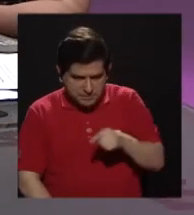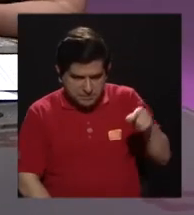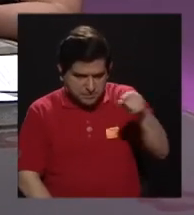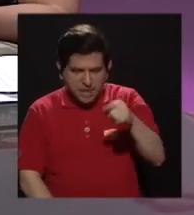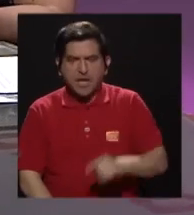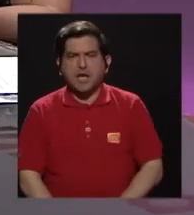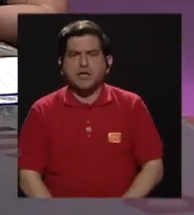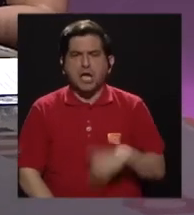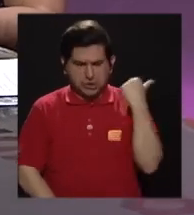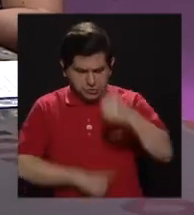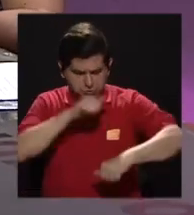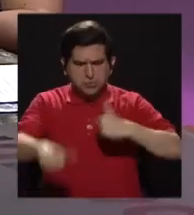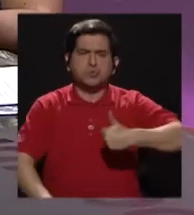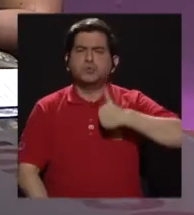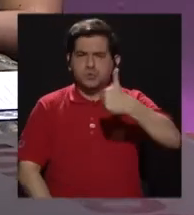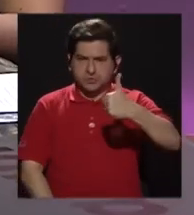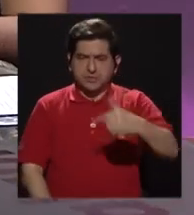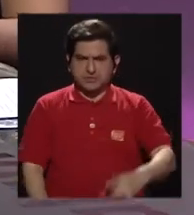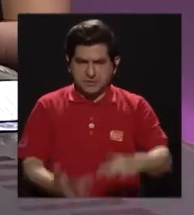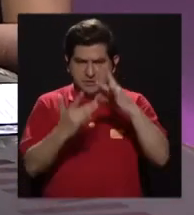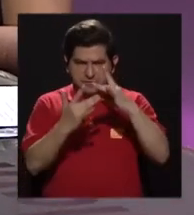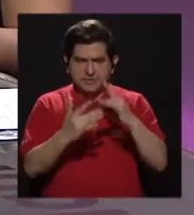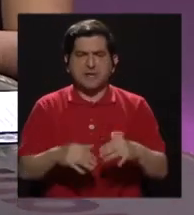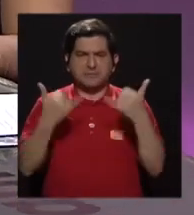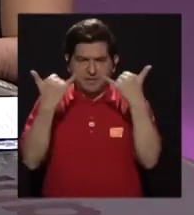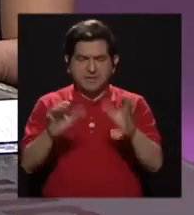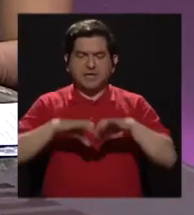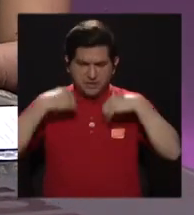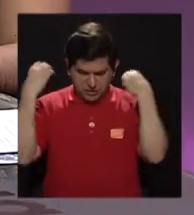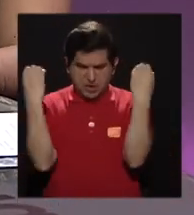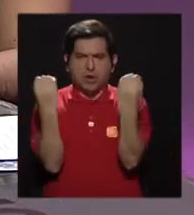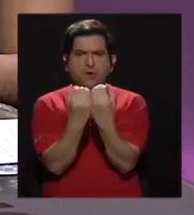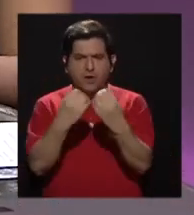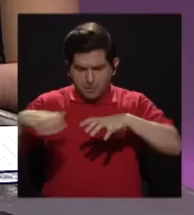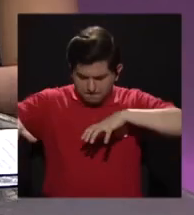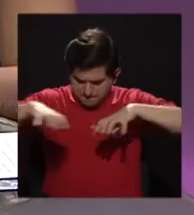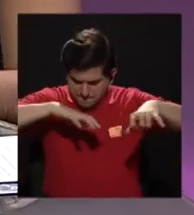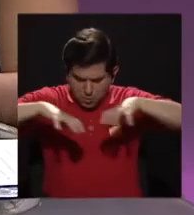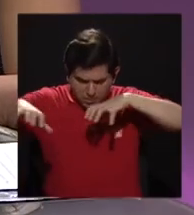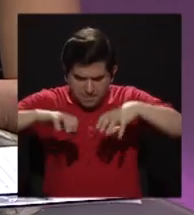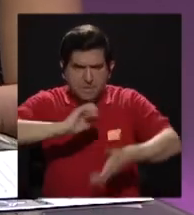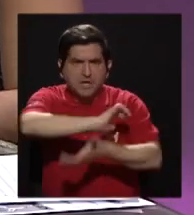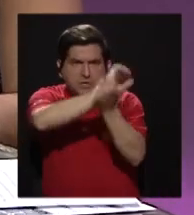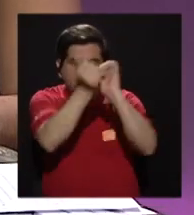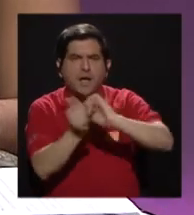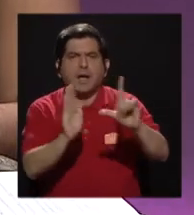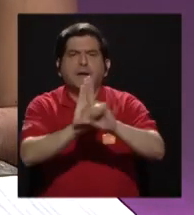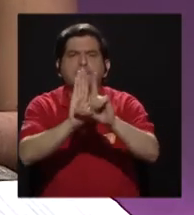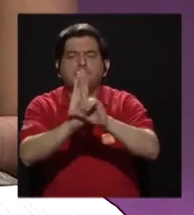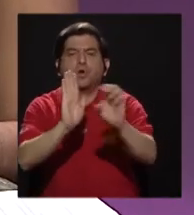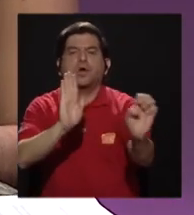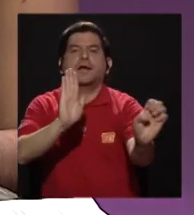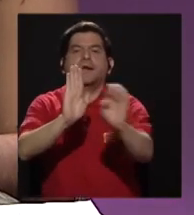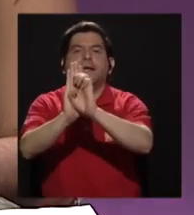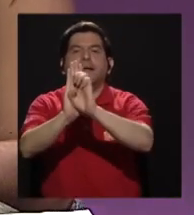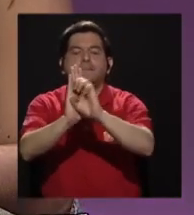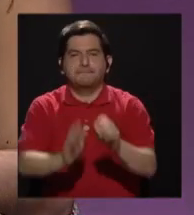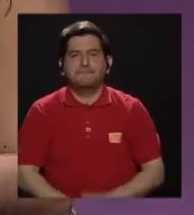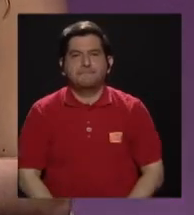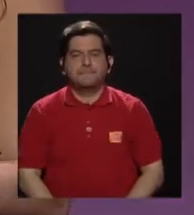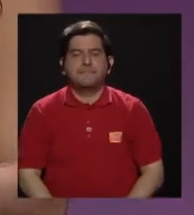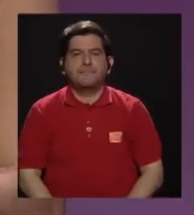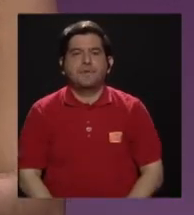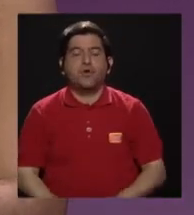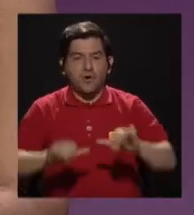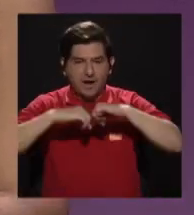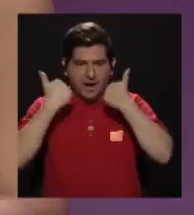bastantes reivindicaciones, sobre todo las que han estado organizadas y han movido inclusive reformas de ley. Por ejemplo, con Astradomes,